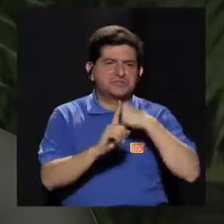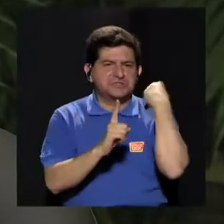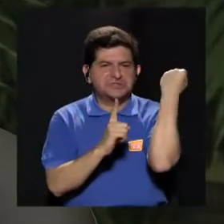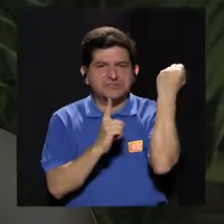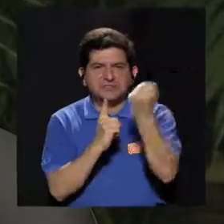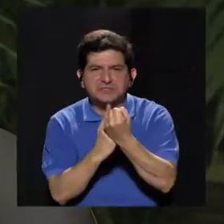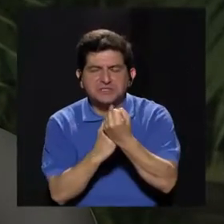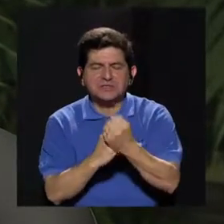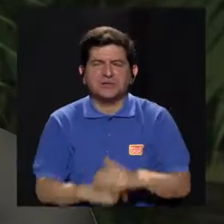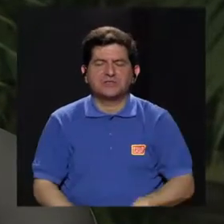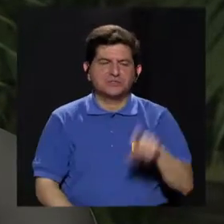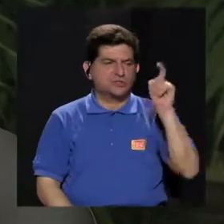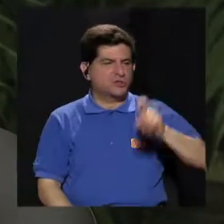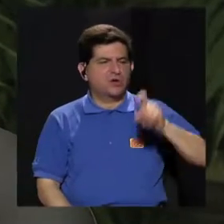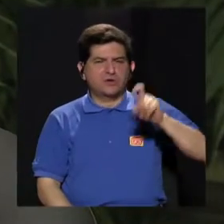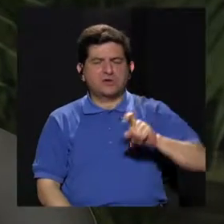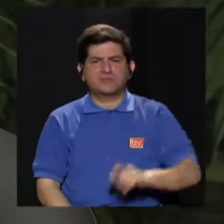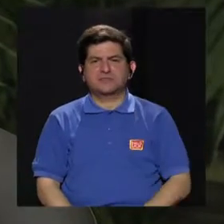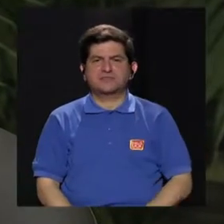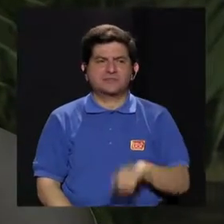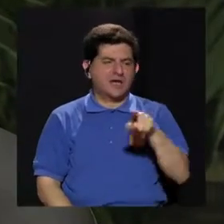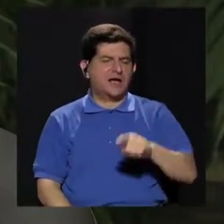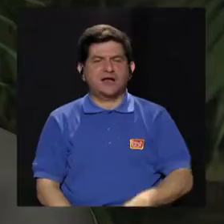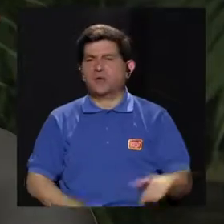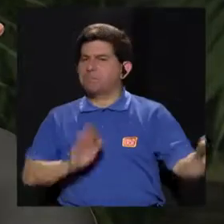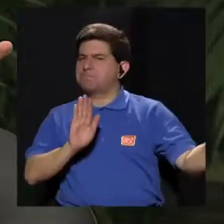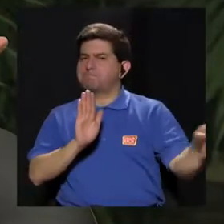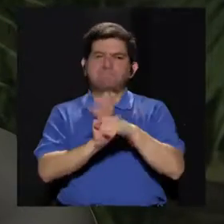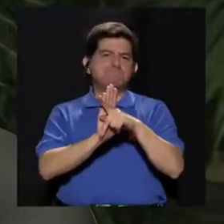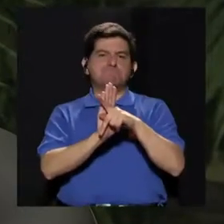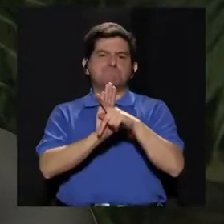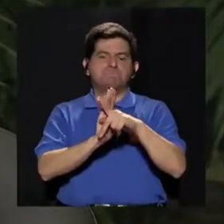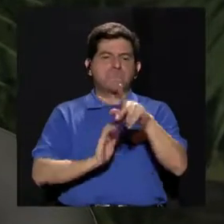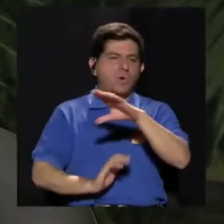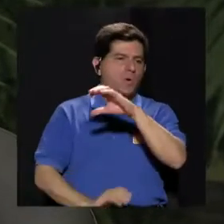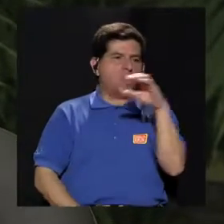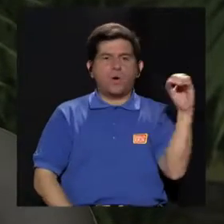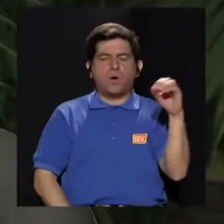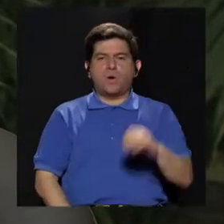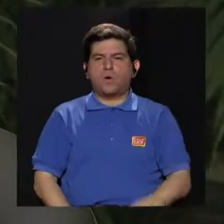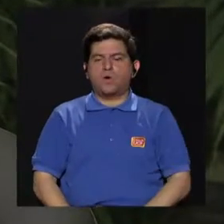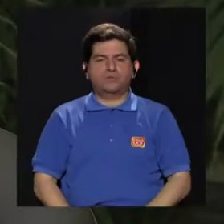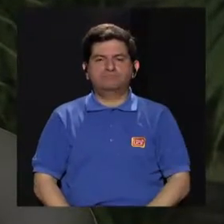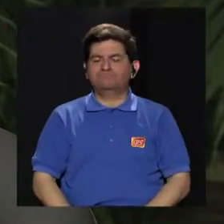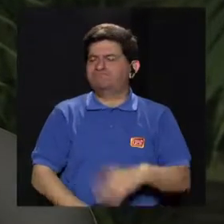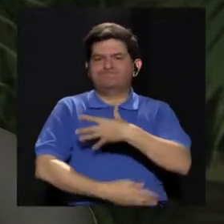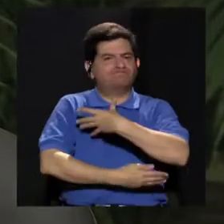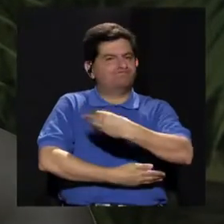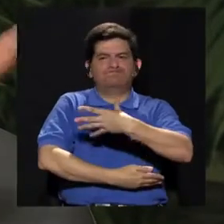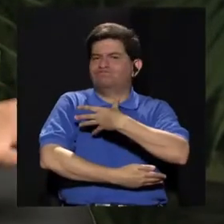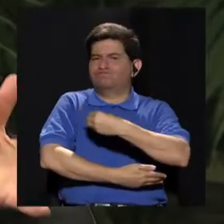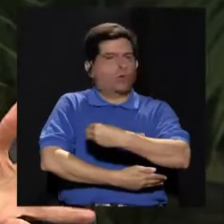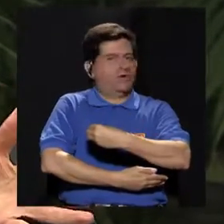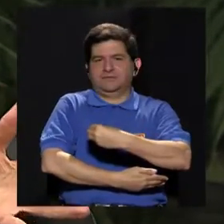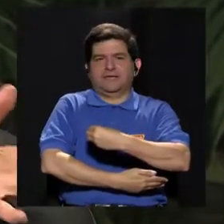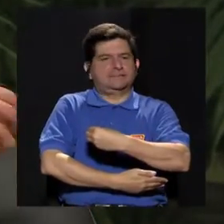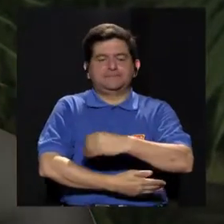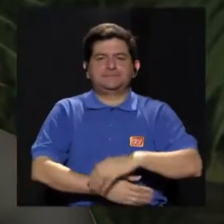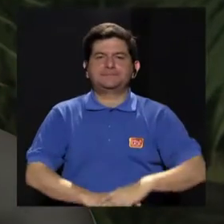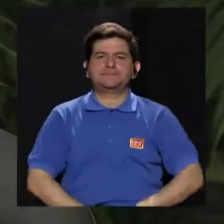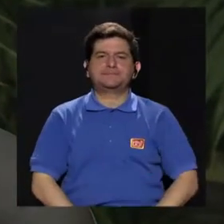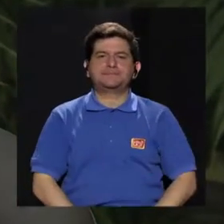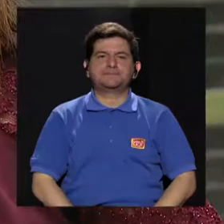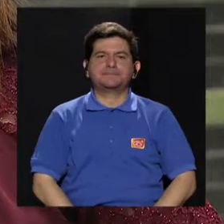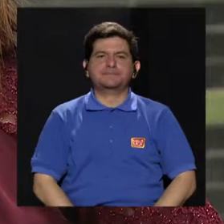las condiciones en que se debe proscribir o no da la lactancia